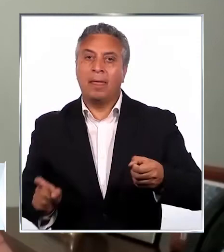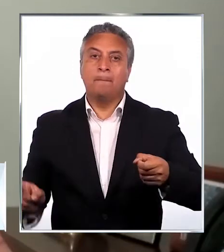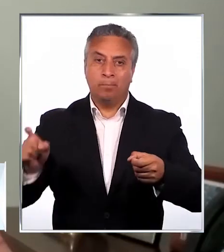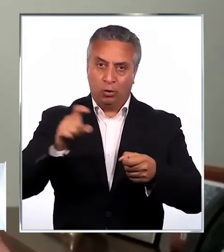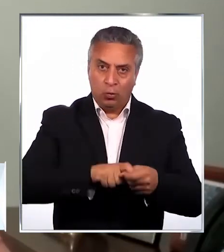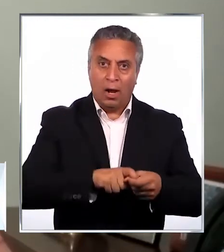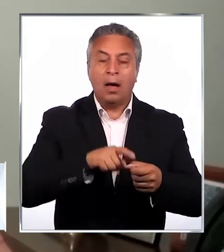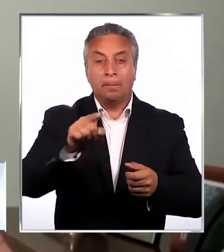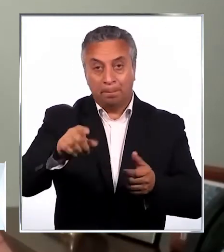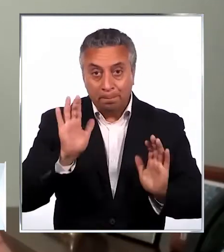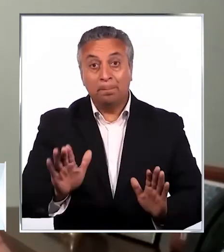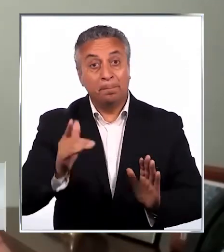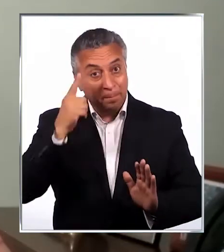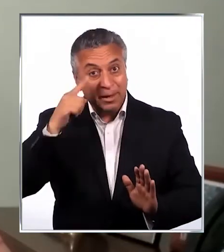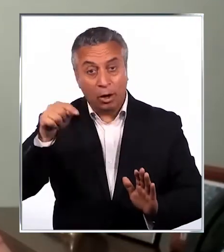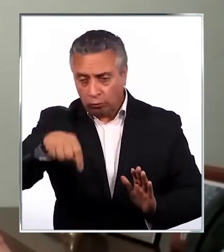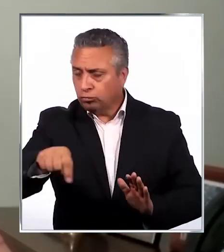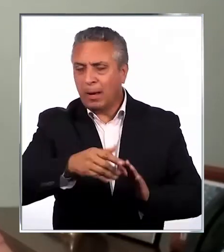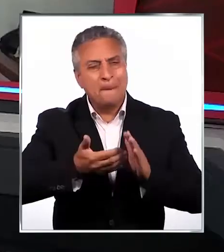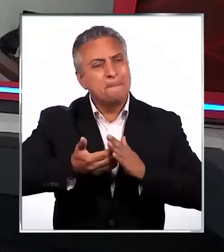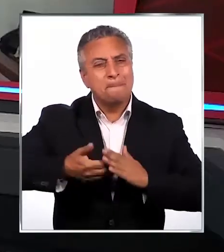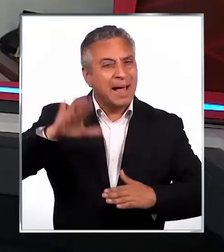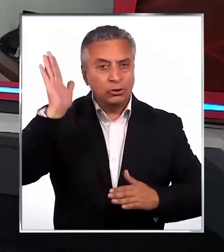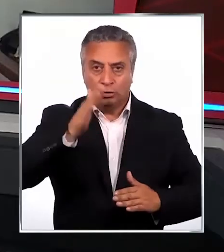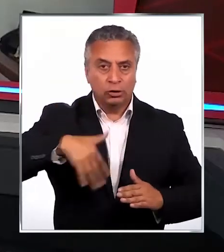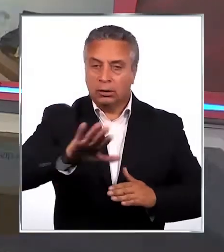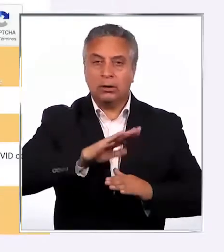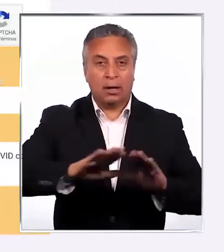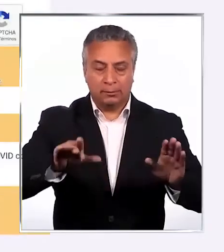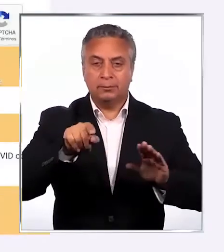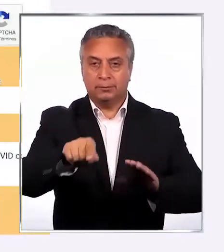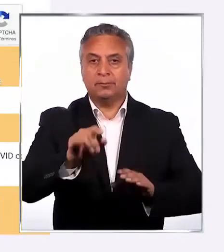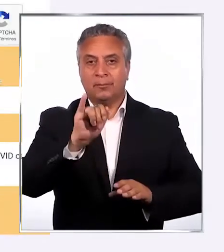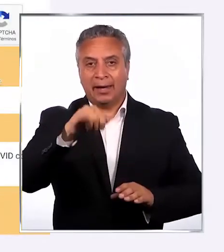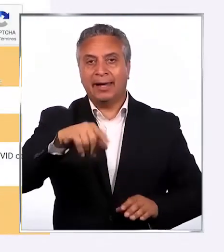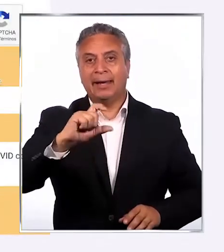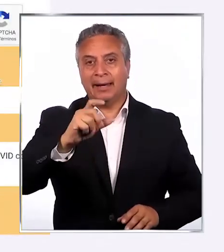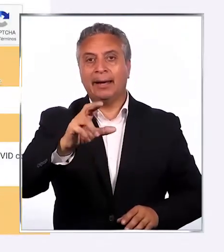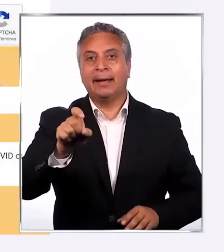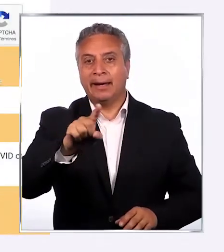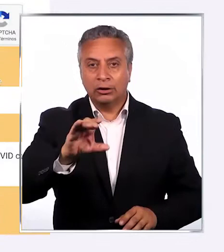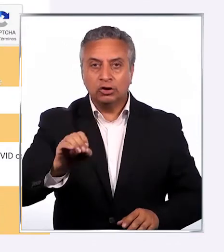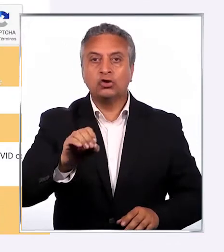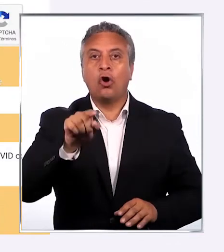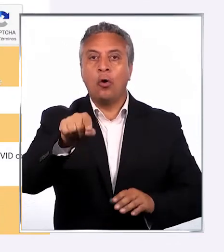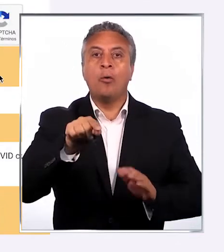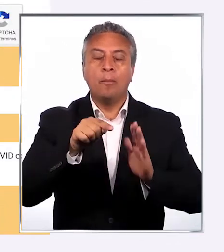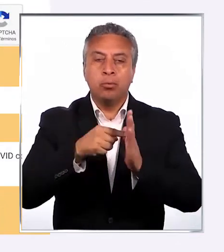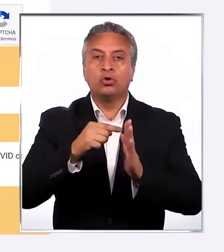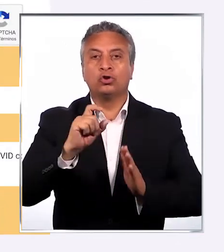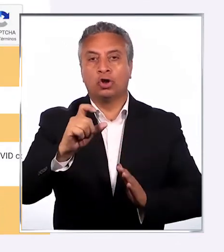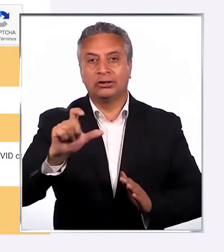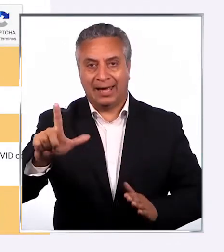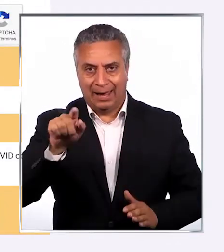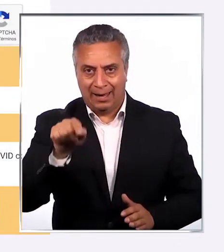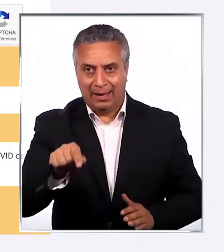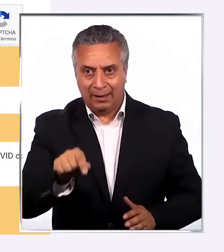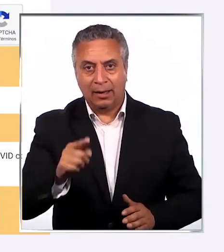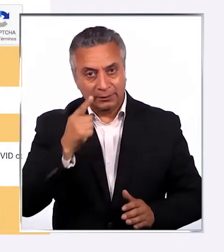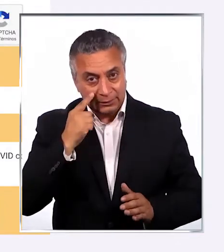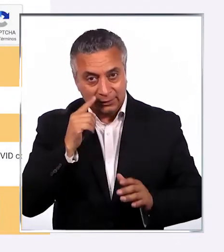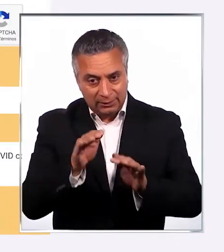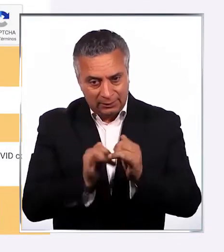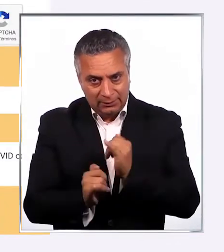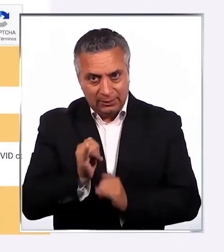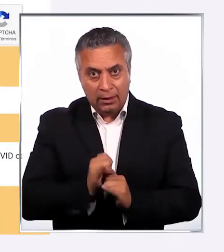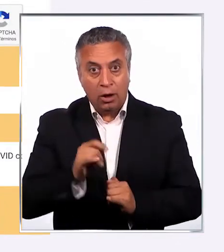postulación. Pero es a través de la plataforma ingresodeemergencia.cl, y es muy relevante decir de que hay una declaración de ingreso en esa